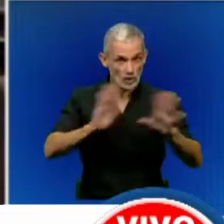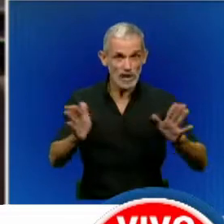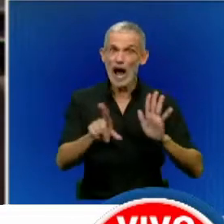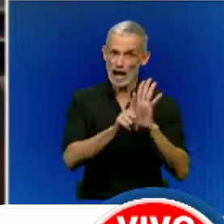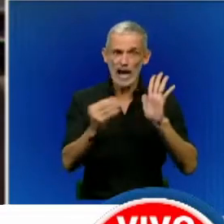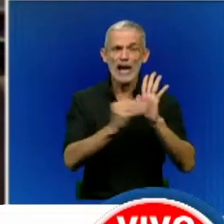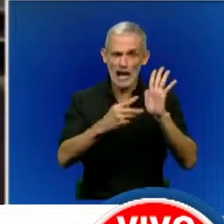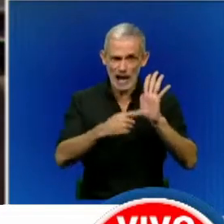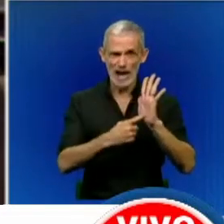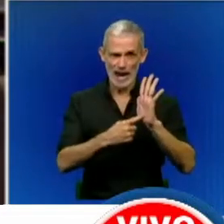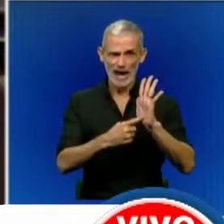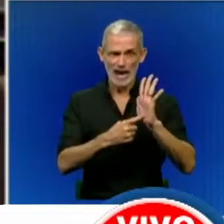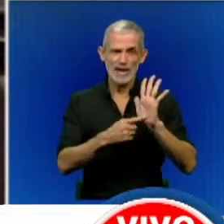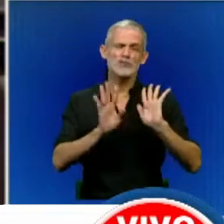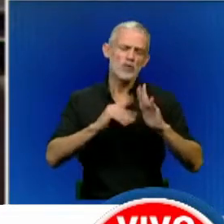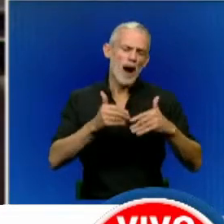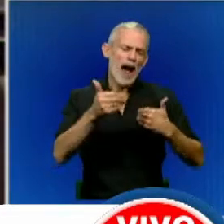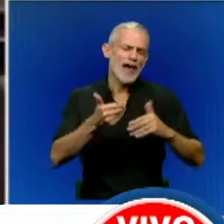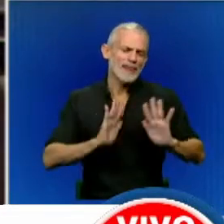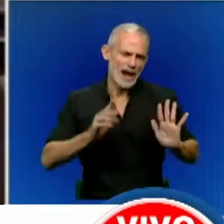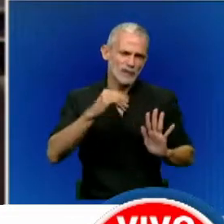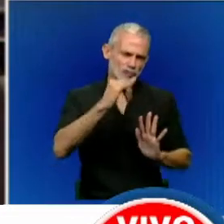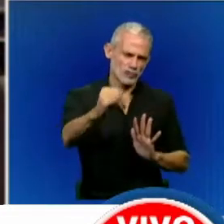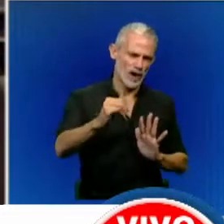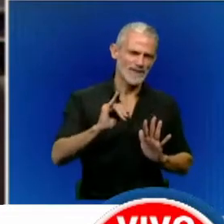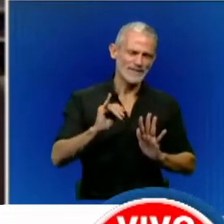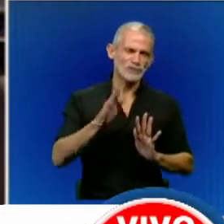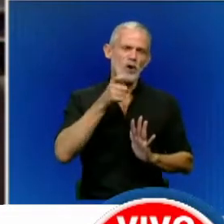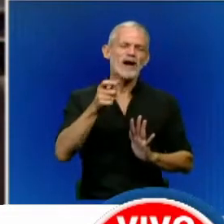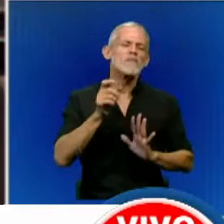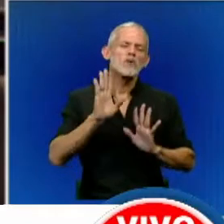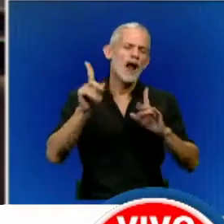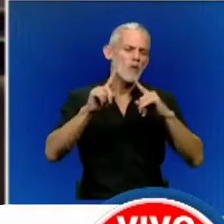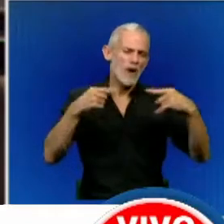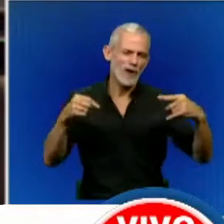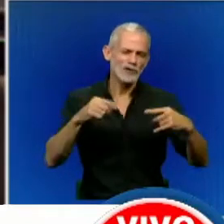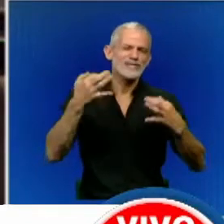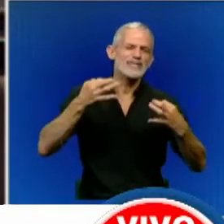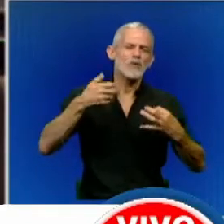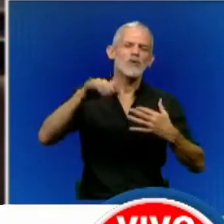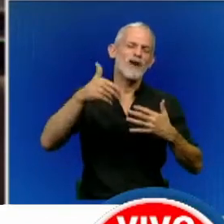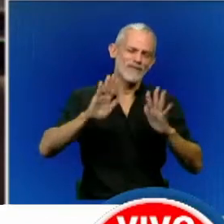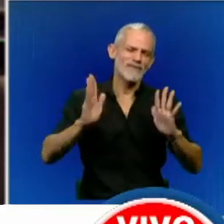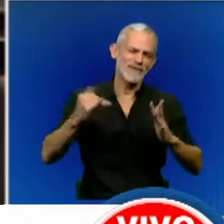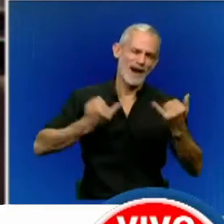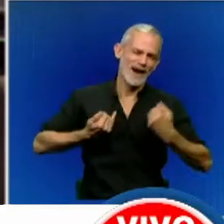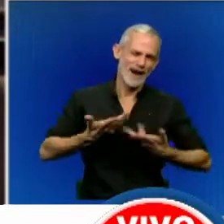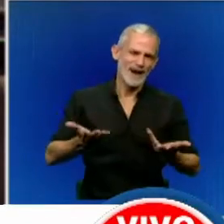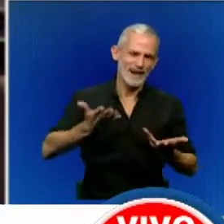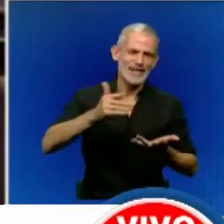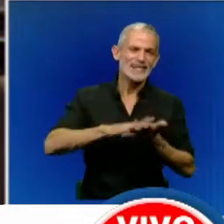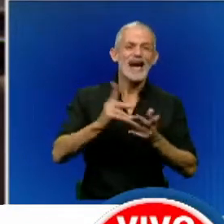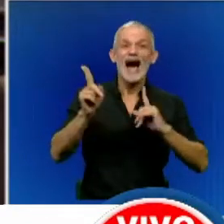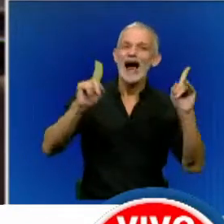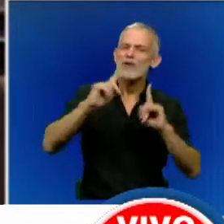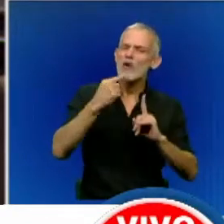ley, y me adelanto a responder alguna observación que seguramente se hará respecto de que